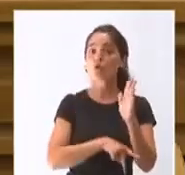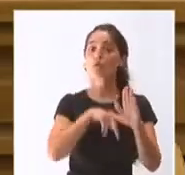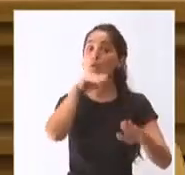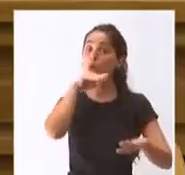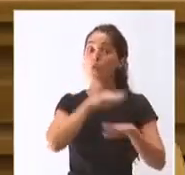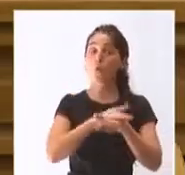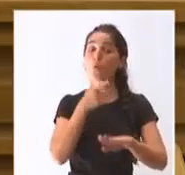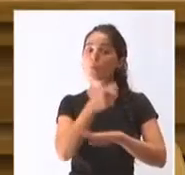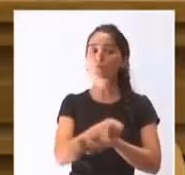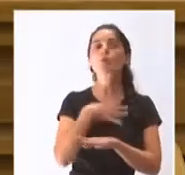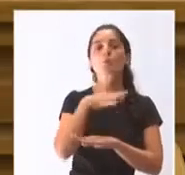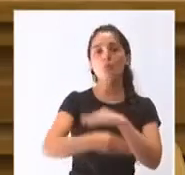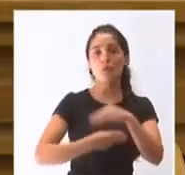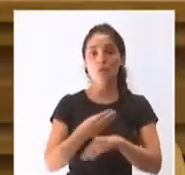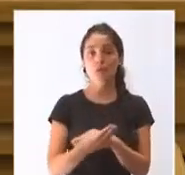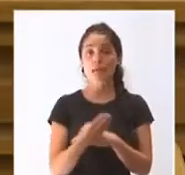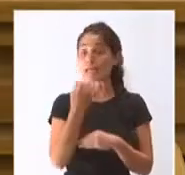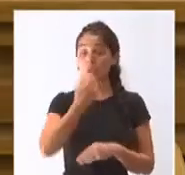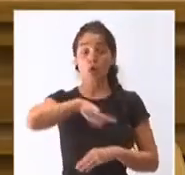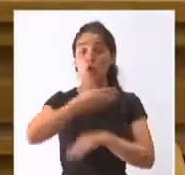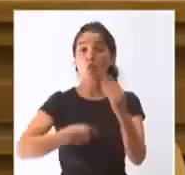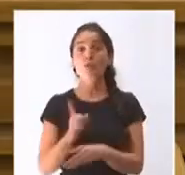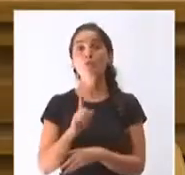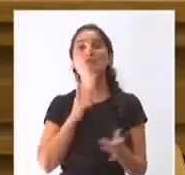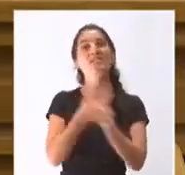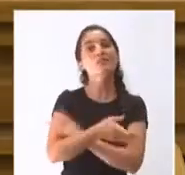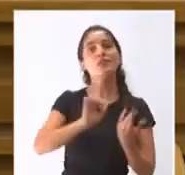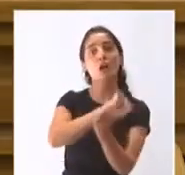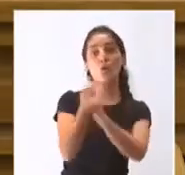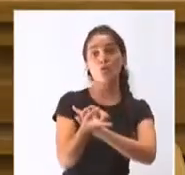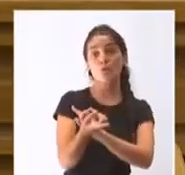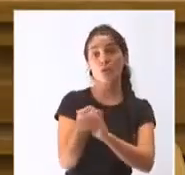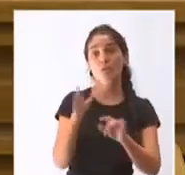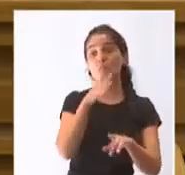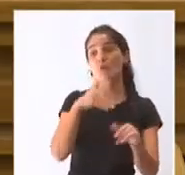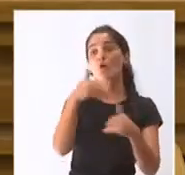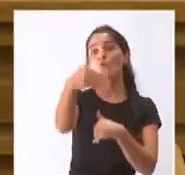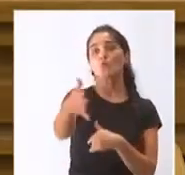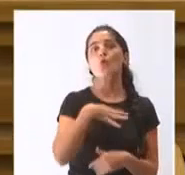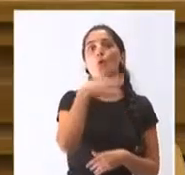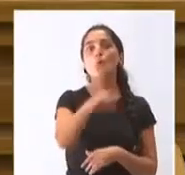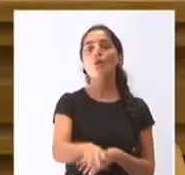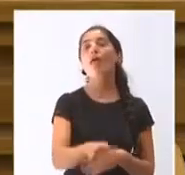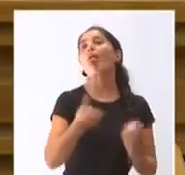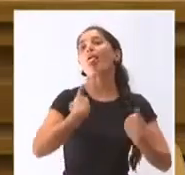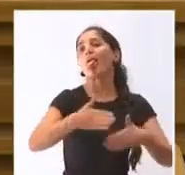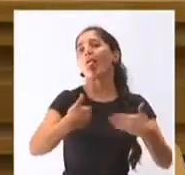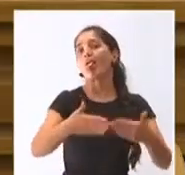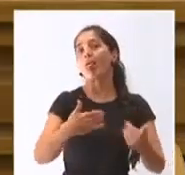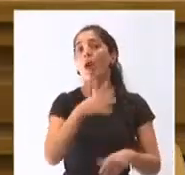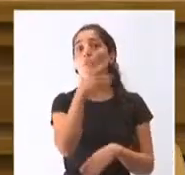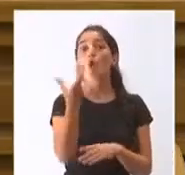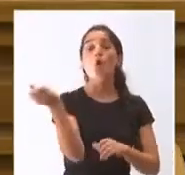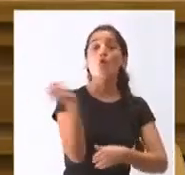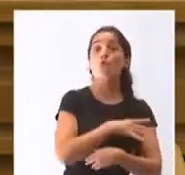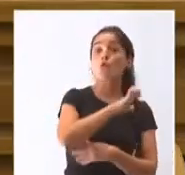no hacerlo lo que nos supone es lo contrario que el día de mañana todo esto que estamos hablando se quede en papel mojado porque nos quiten los fondos europeos solamente por